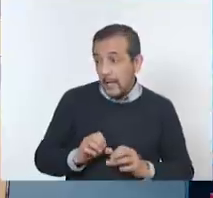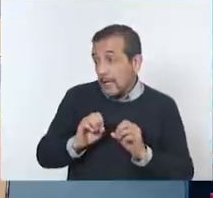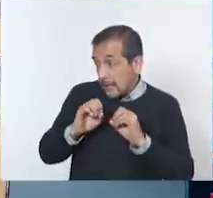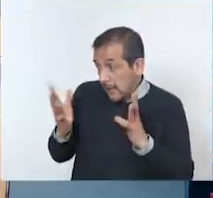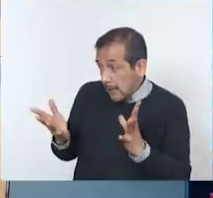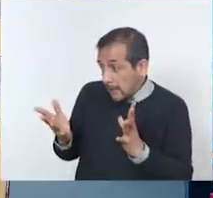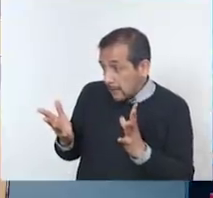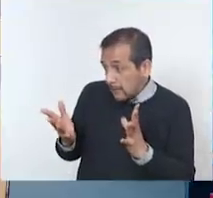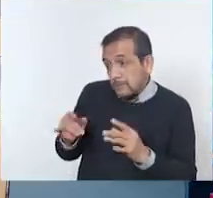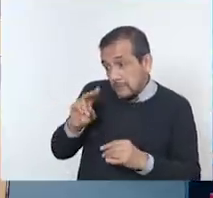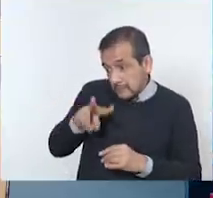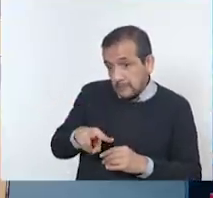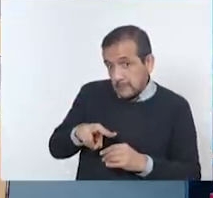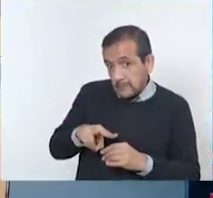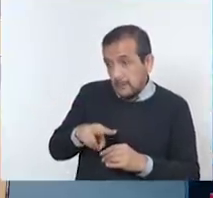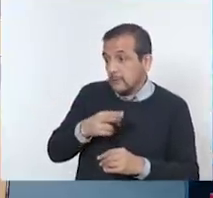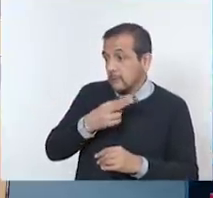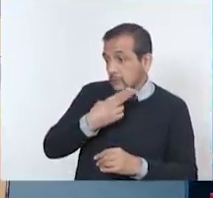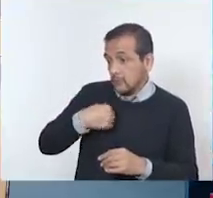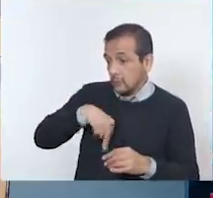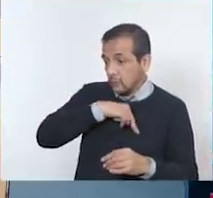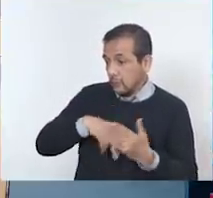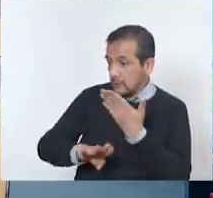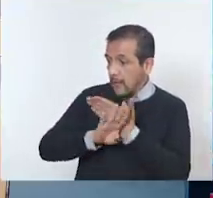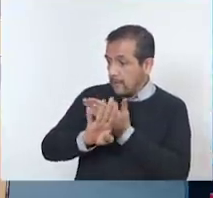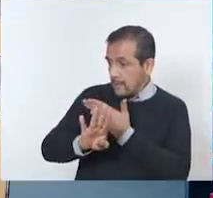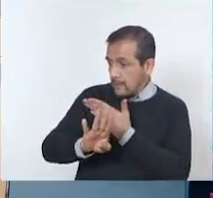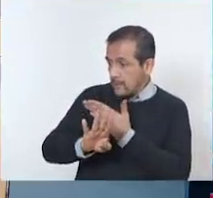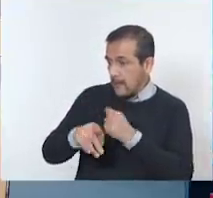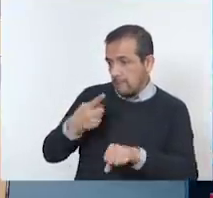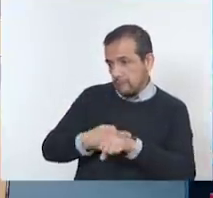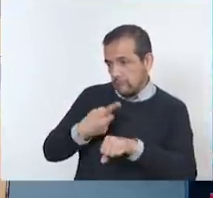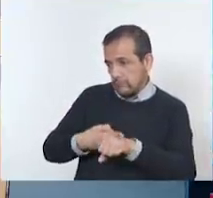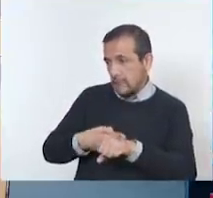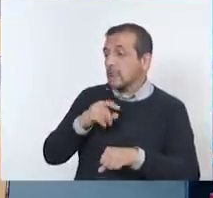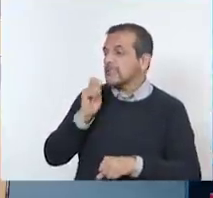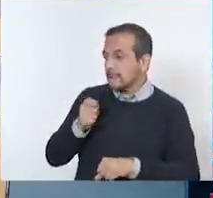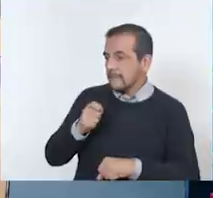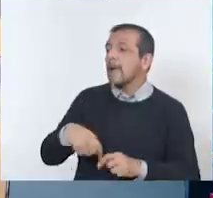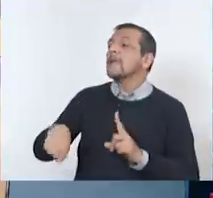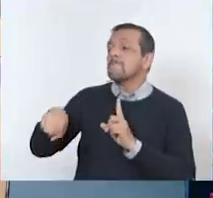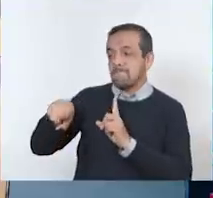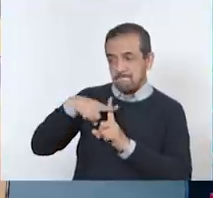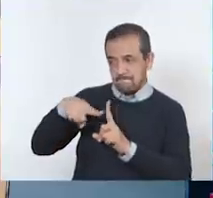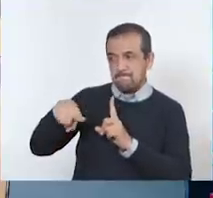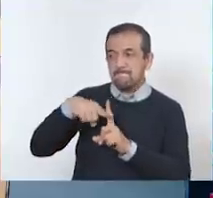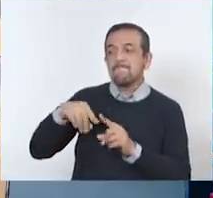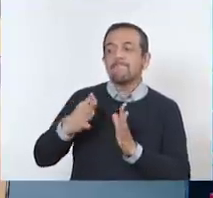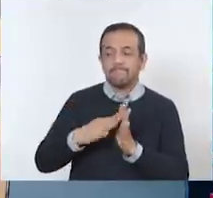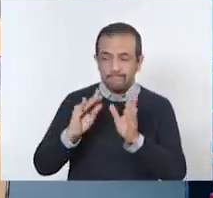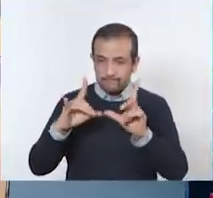sana. Bueno, definitivamente no nos vamos a enfermar. Consecuencia positiva. Muy positiva. Y